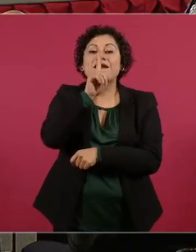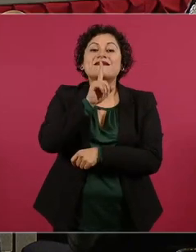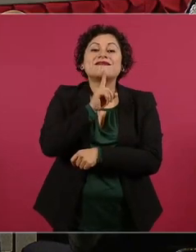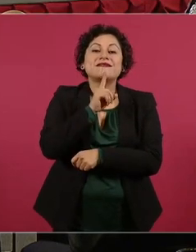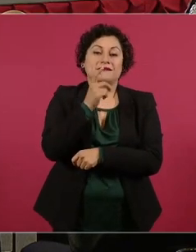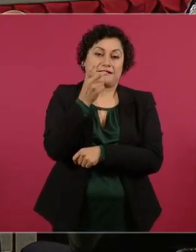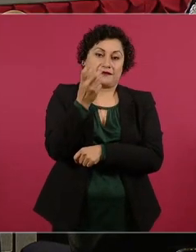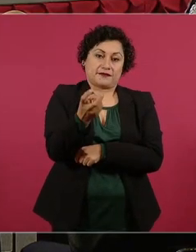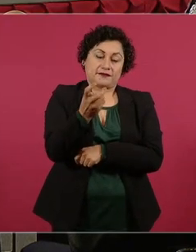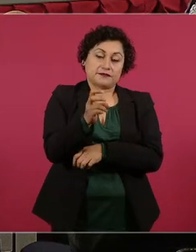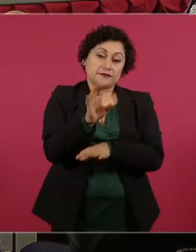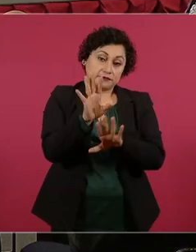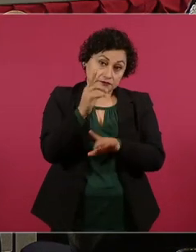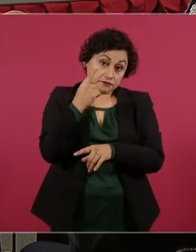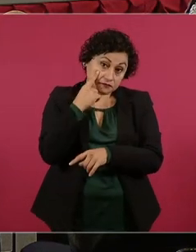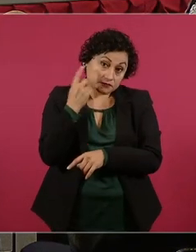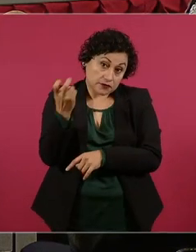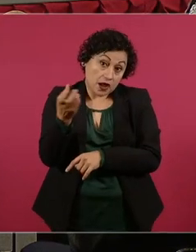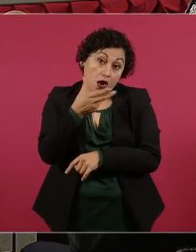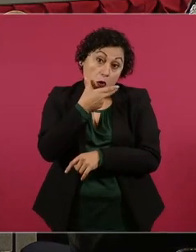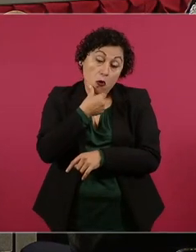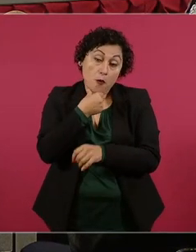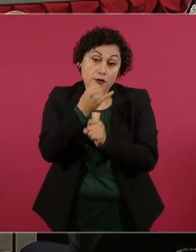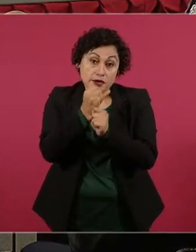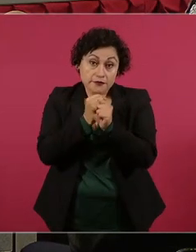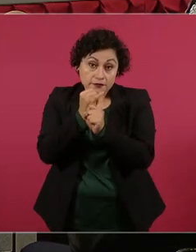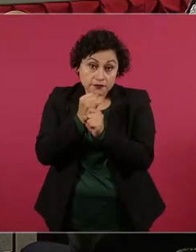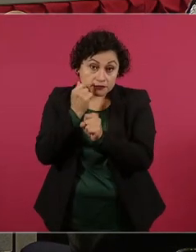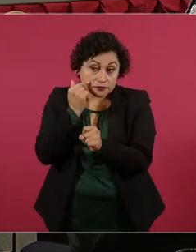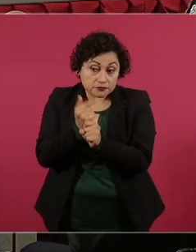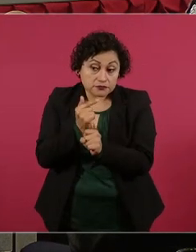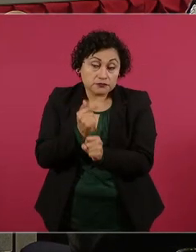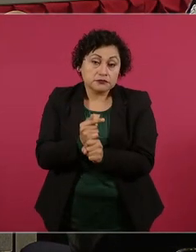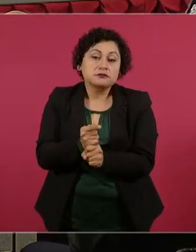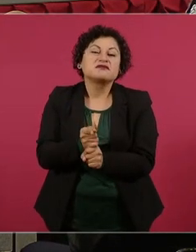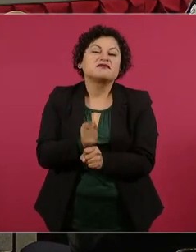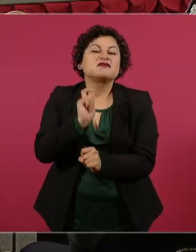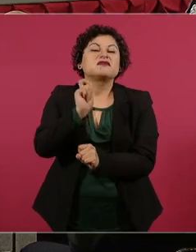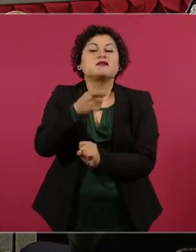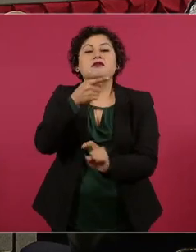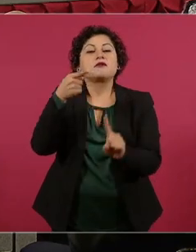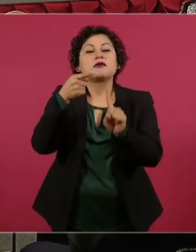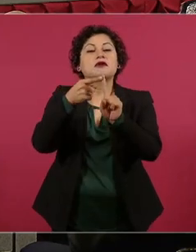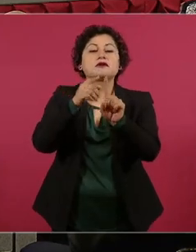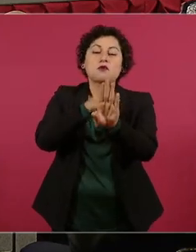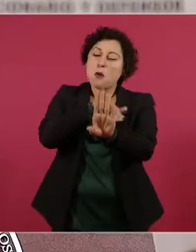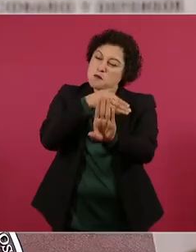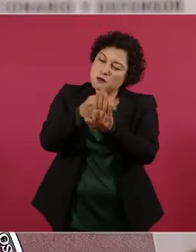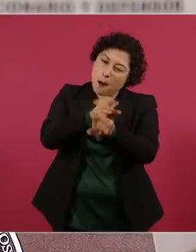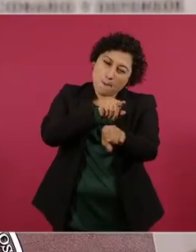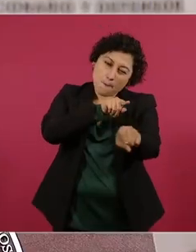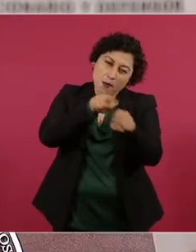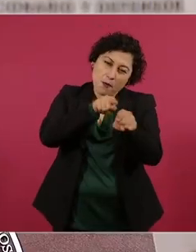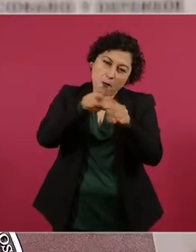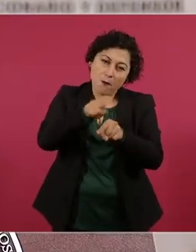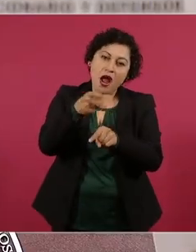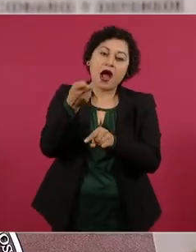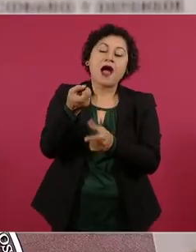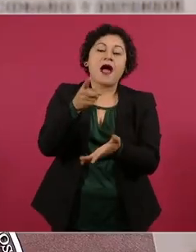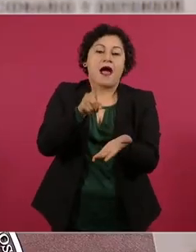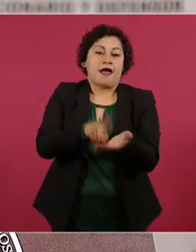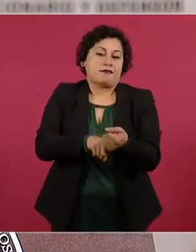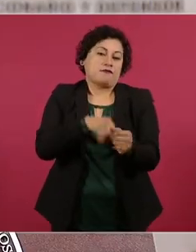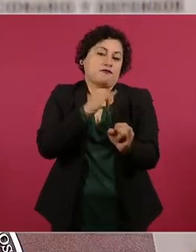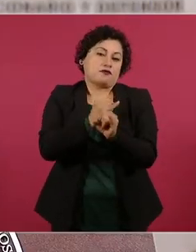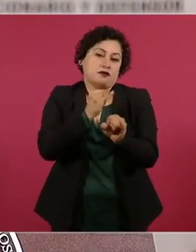dice Julián Macías, ¿no? Tiene que haber un ataque mediático, un ataque digital y pues